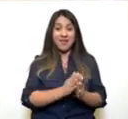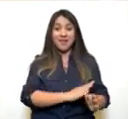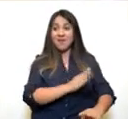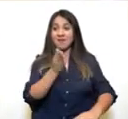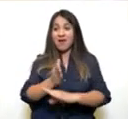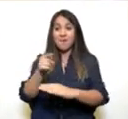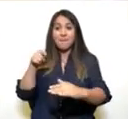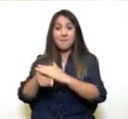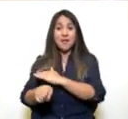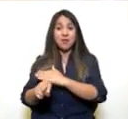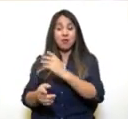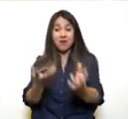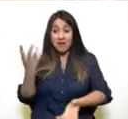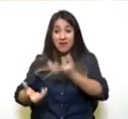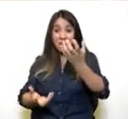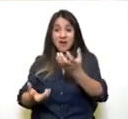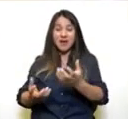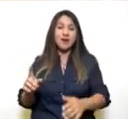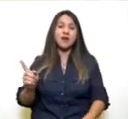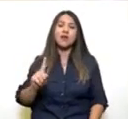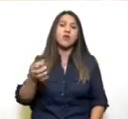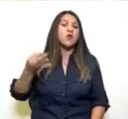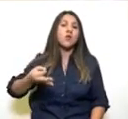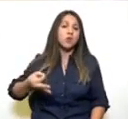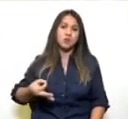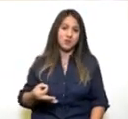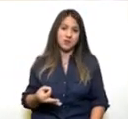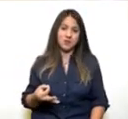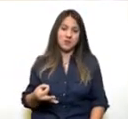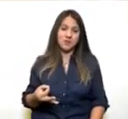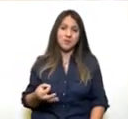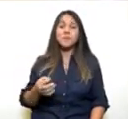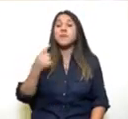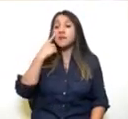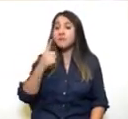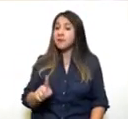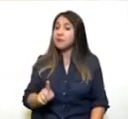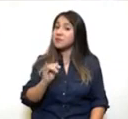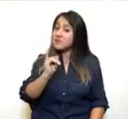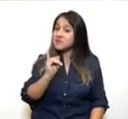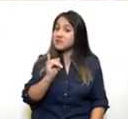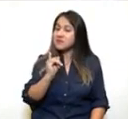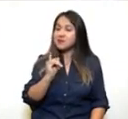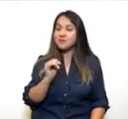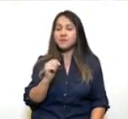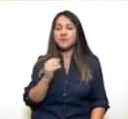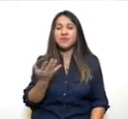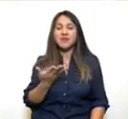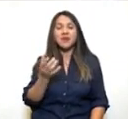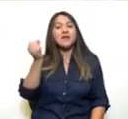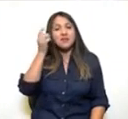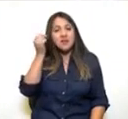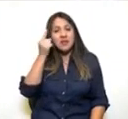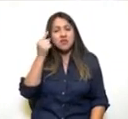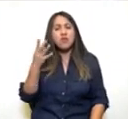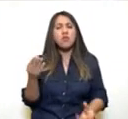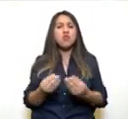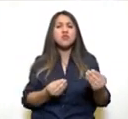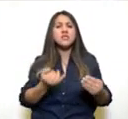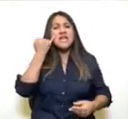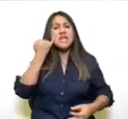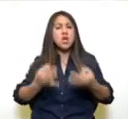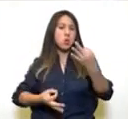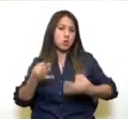estación de metro no es para eso pero sí entiendo que aquí ha habido mucha injusticia